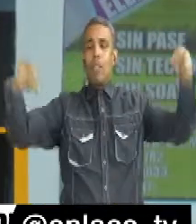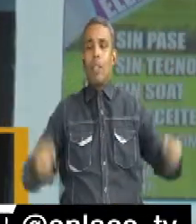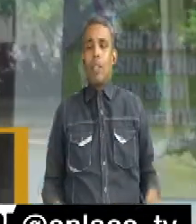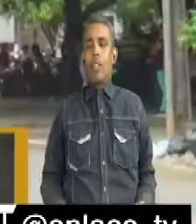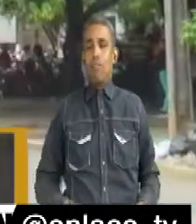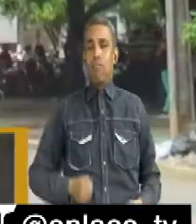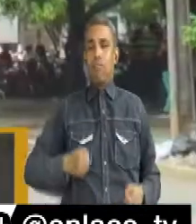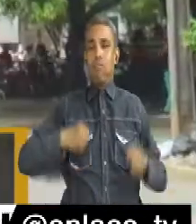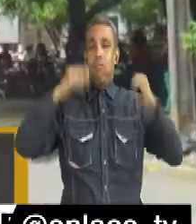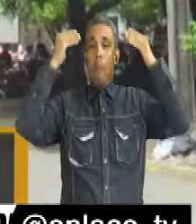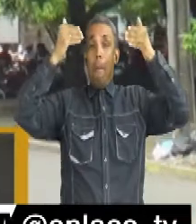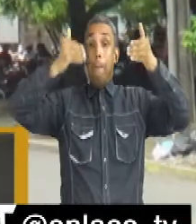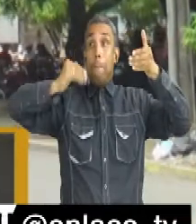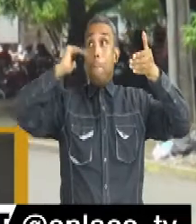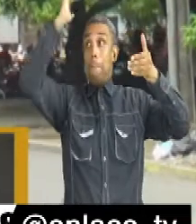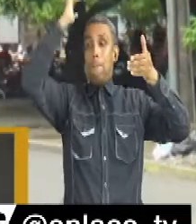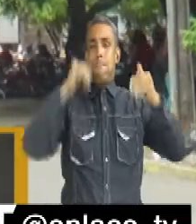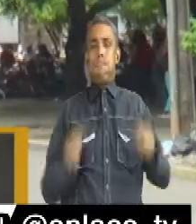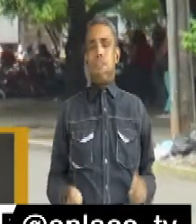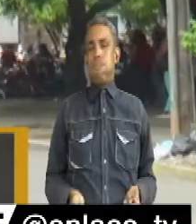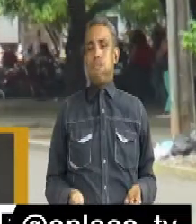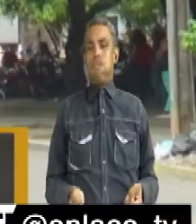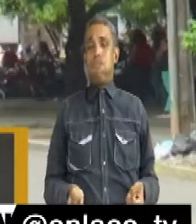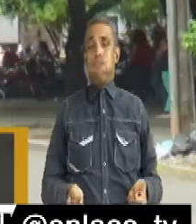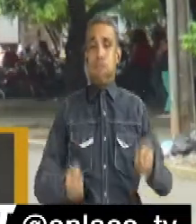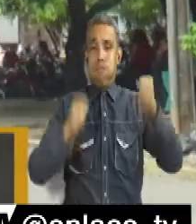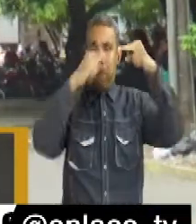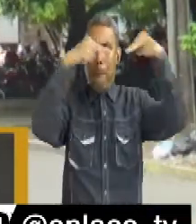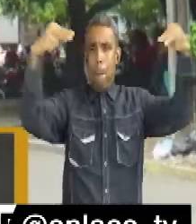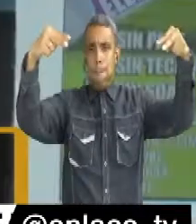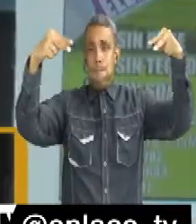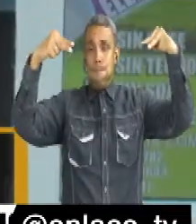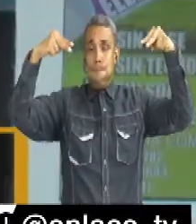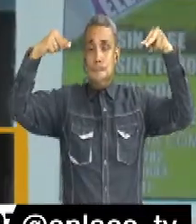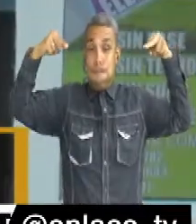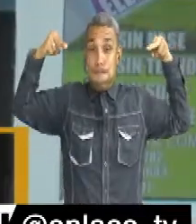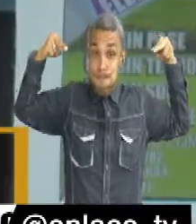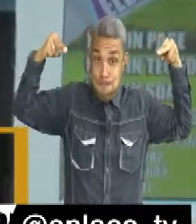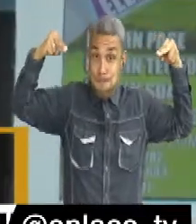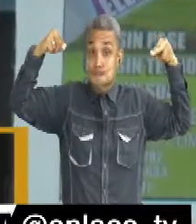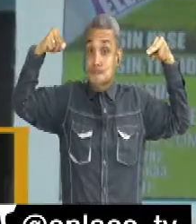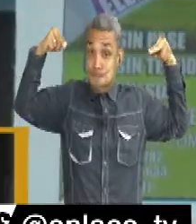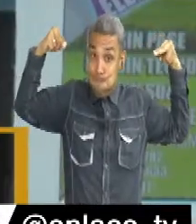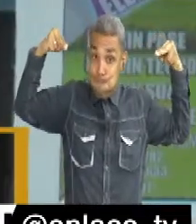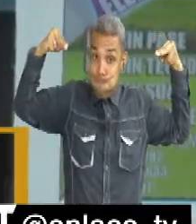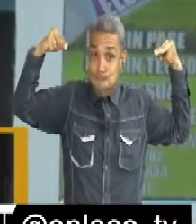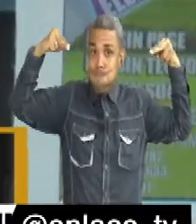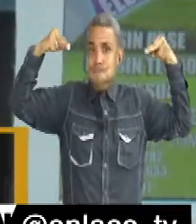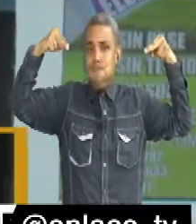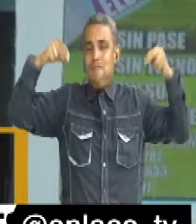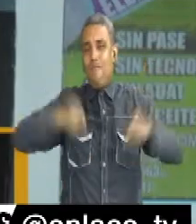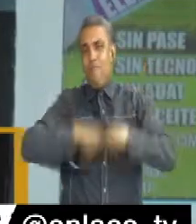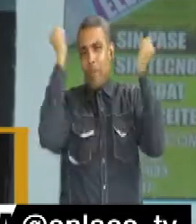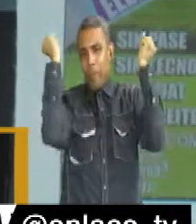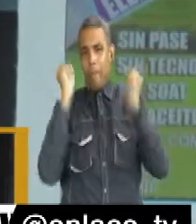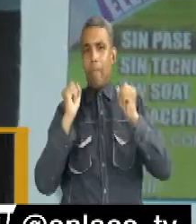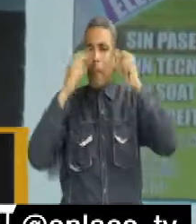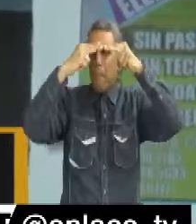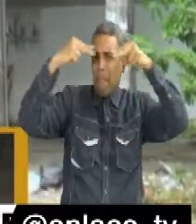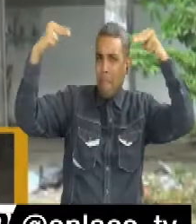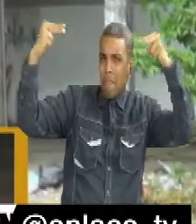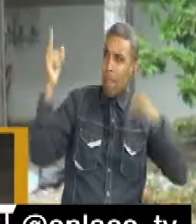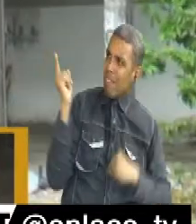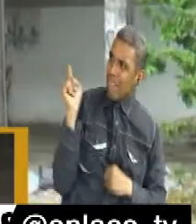eléctrica, dañó los cables de parabólica, los cables de internet, teléfono,